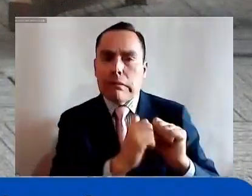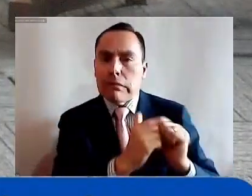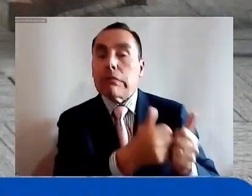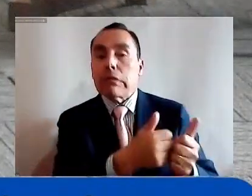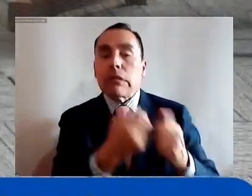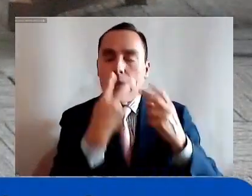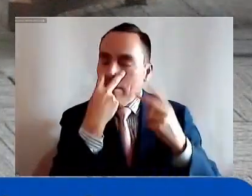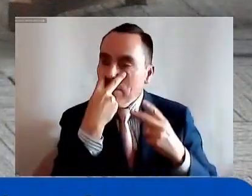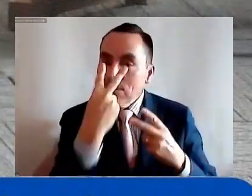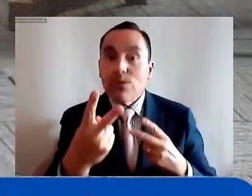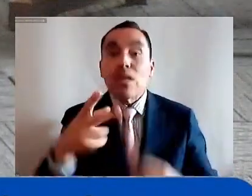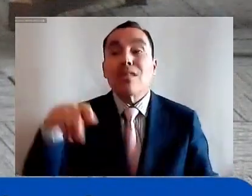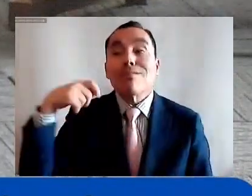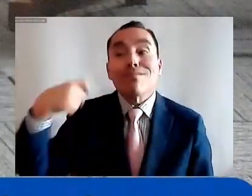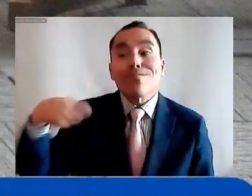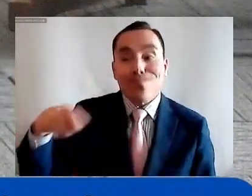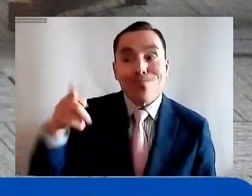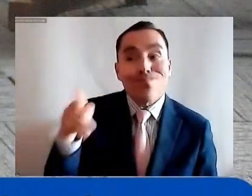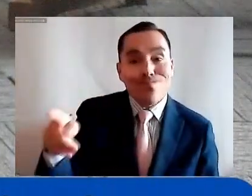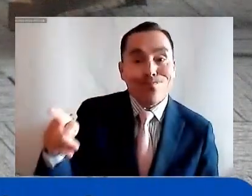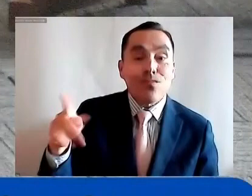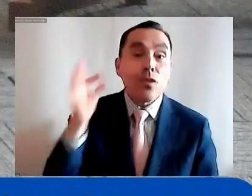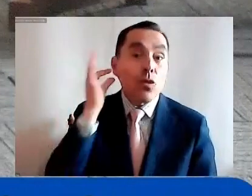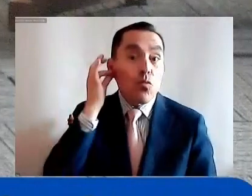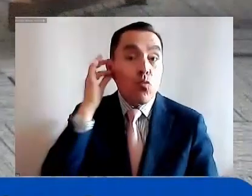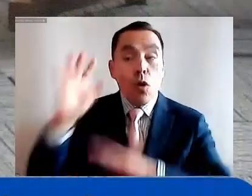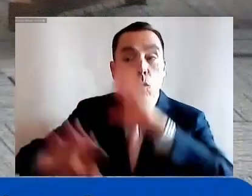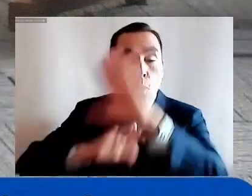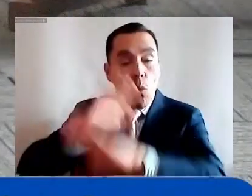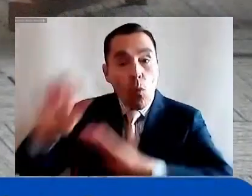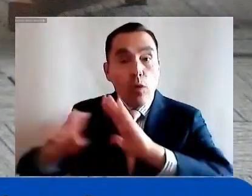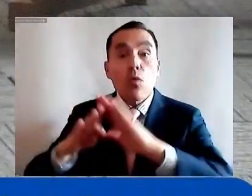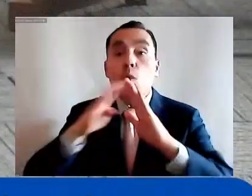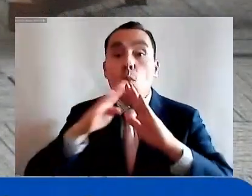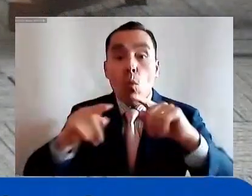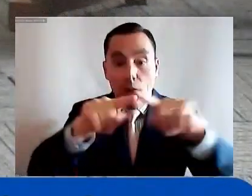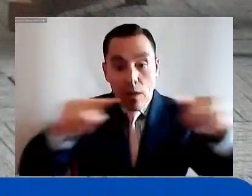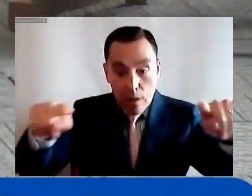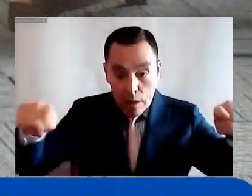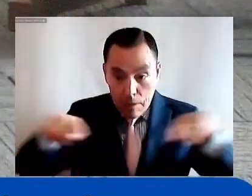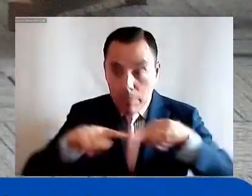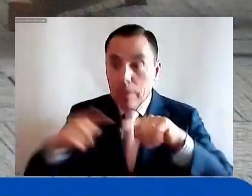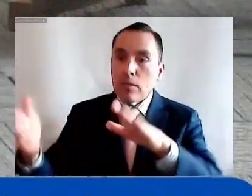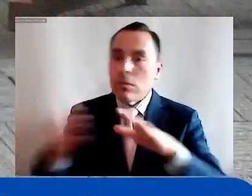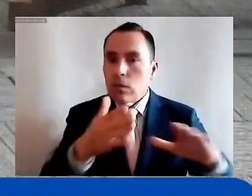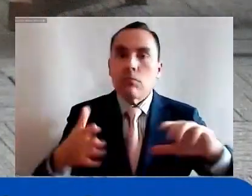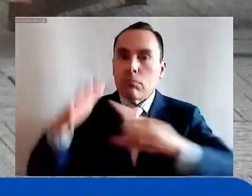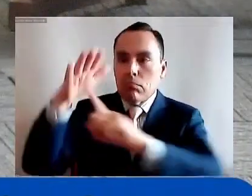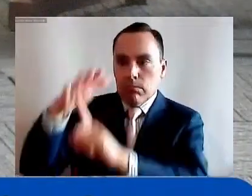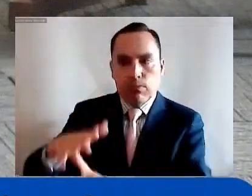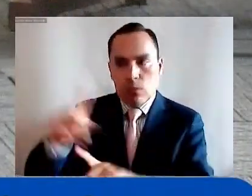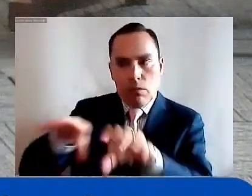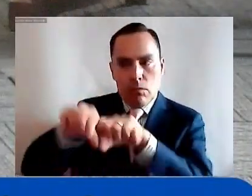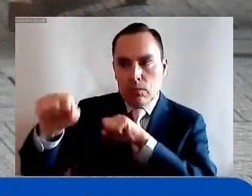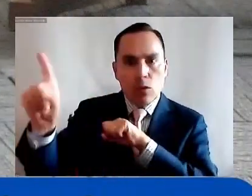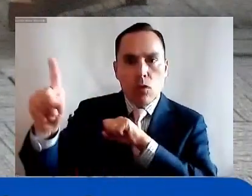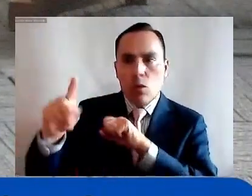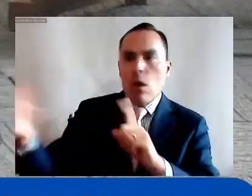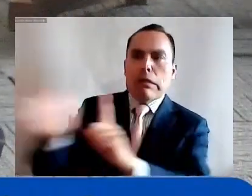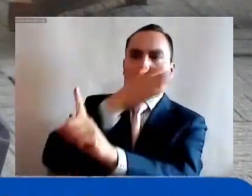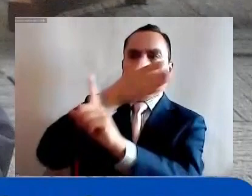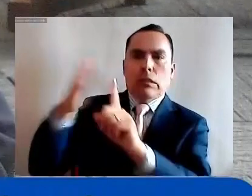valorar las labores de cuidados y brindar espacios de trabajo sin discriminación y libres de violencia.